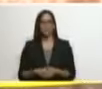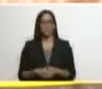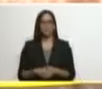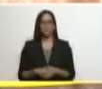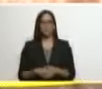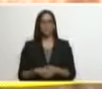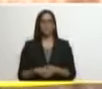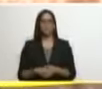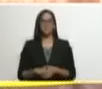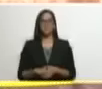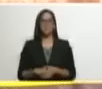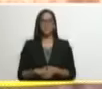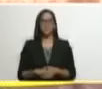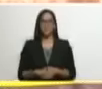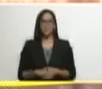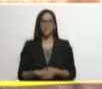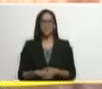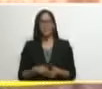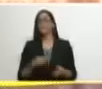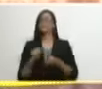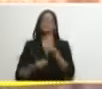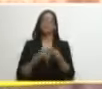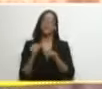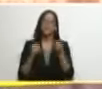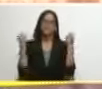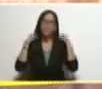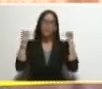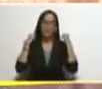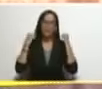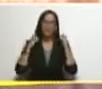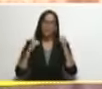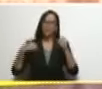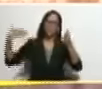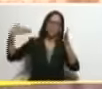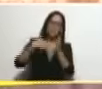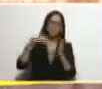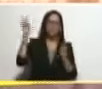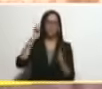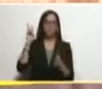y para prepararse en una escalada contra Venezuela.